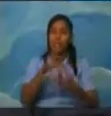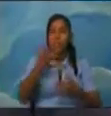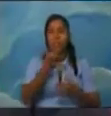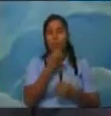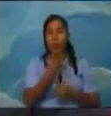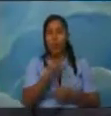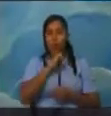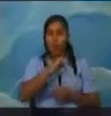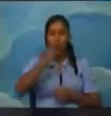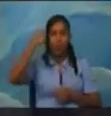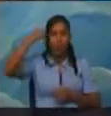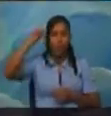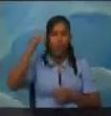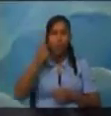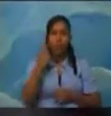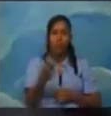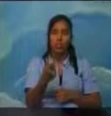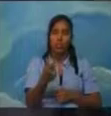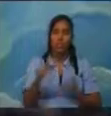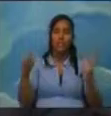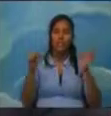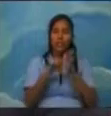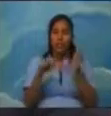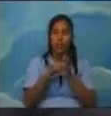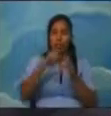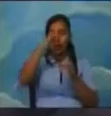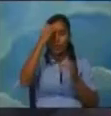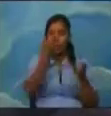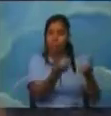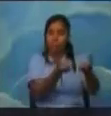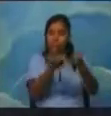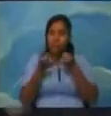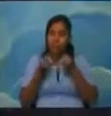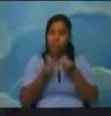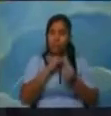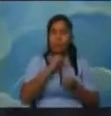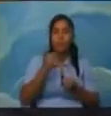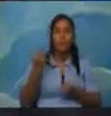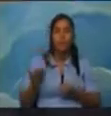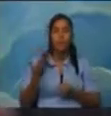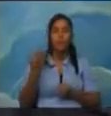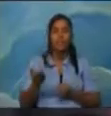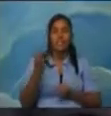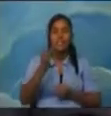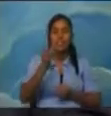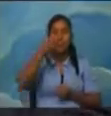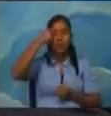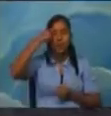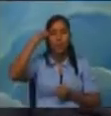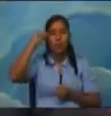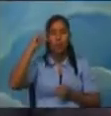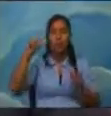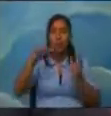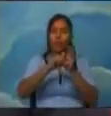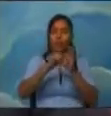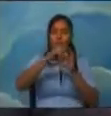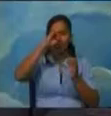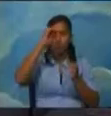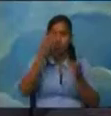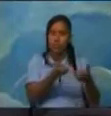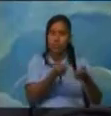nos recuerdan y que nos dicen a nosotros de dónde Dios nos sacó. Es importante siempre recordar de dónde Dios nos